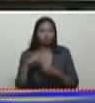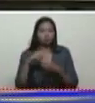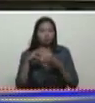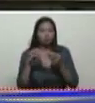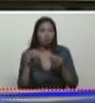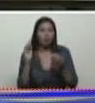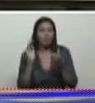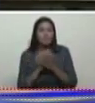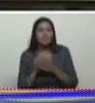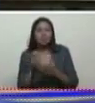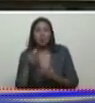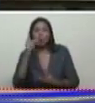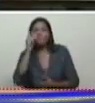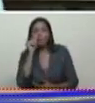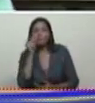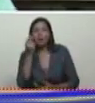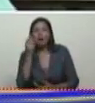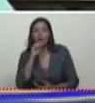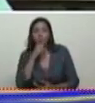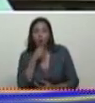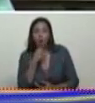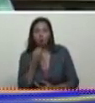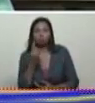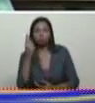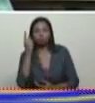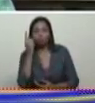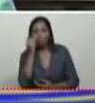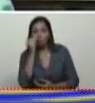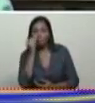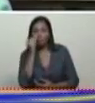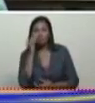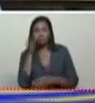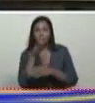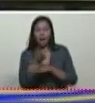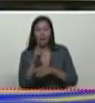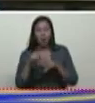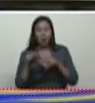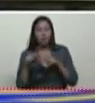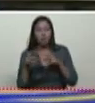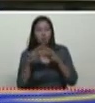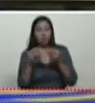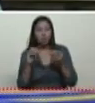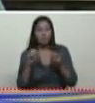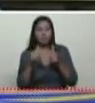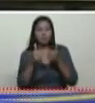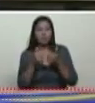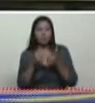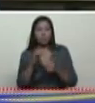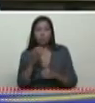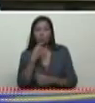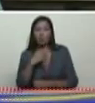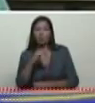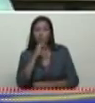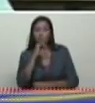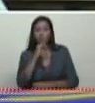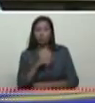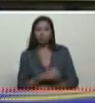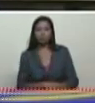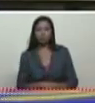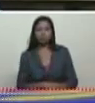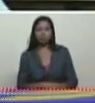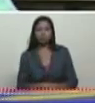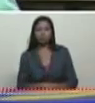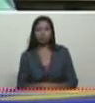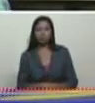colegas padres y abuelos también, a llevar a los niños y niñas. Empezamos con buenas noticias. Quiero